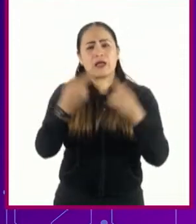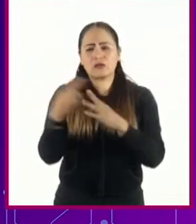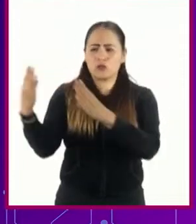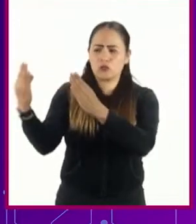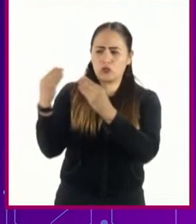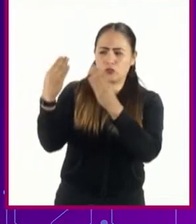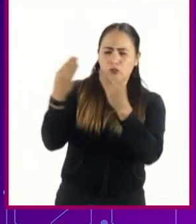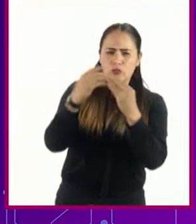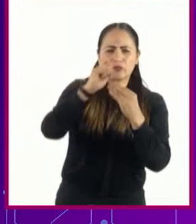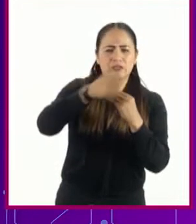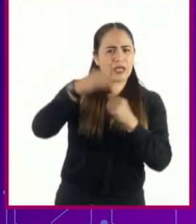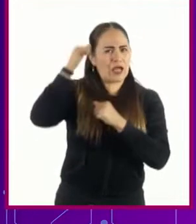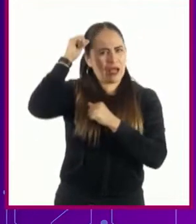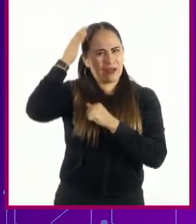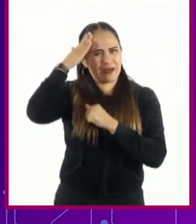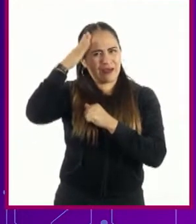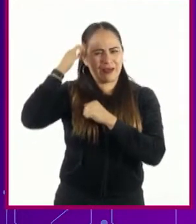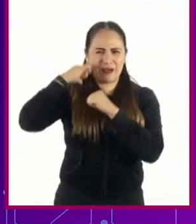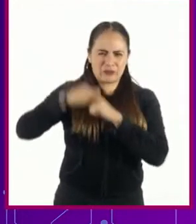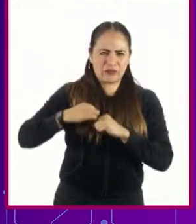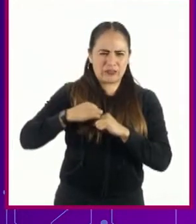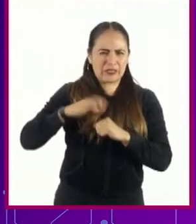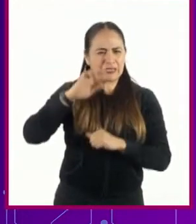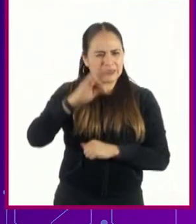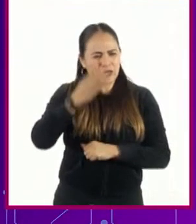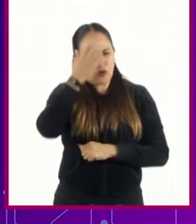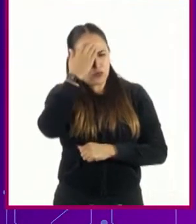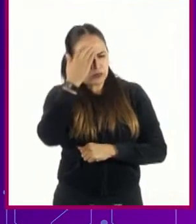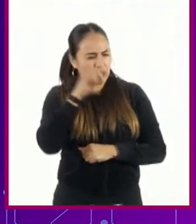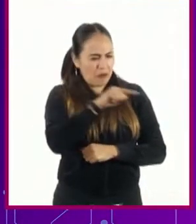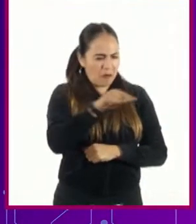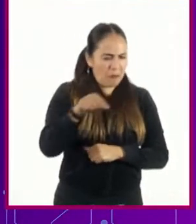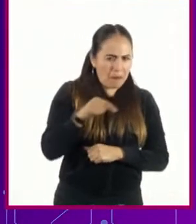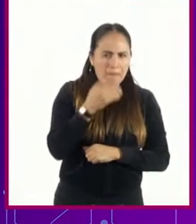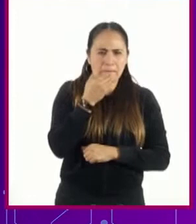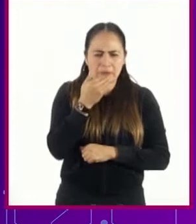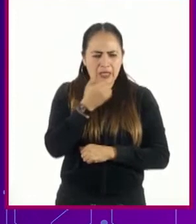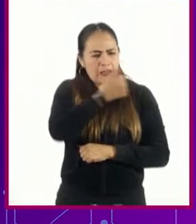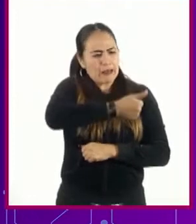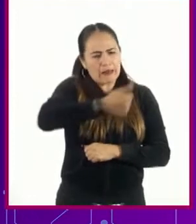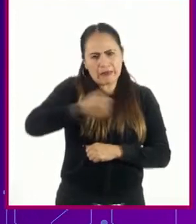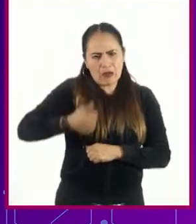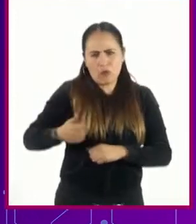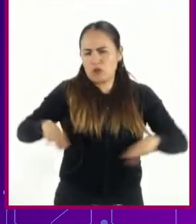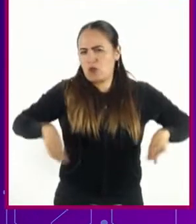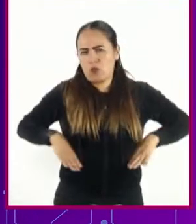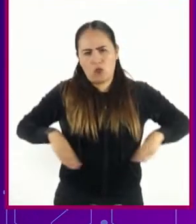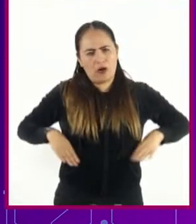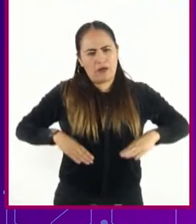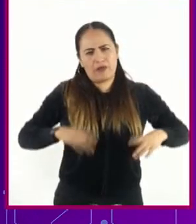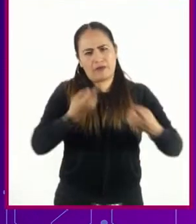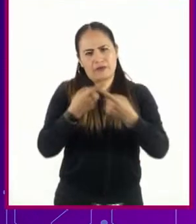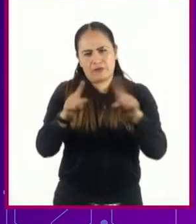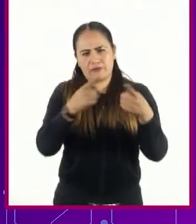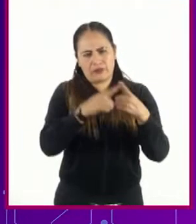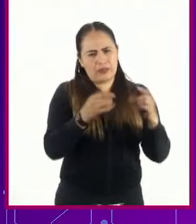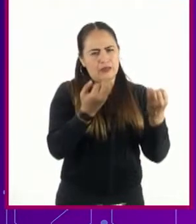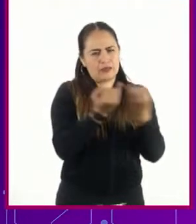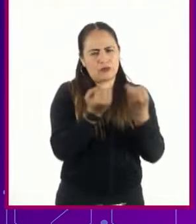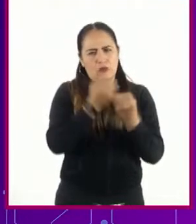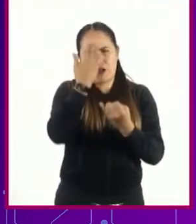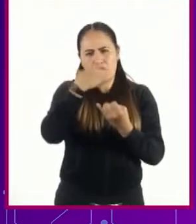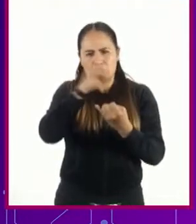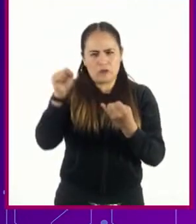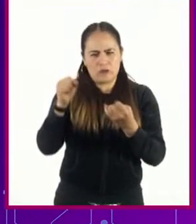autoridad se basa en el reconocimiento de todos al conocimiento y capacidad de alguien. También sabemos que cuando surgen